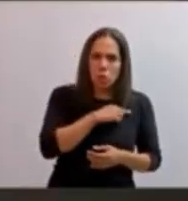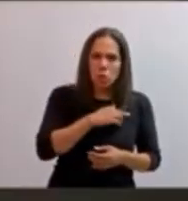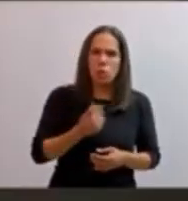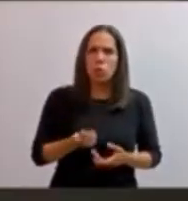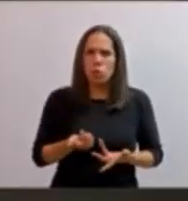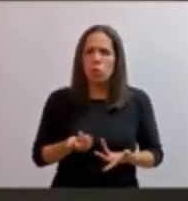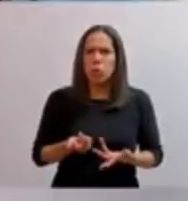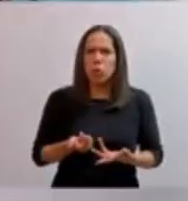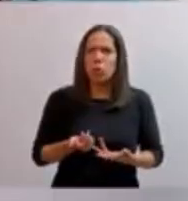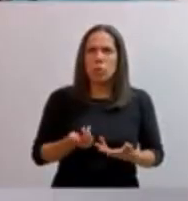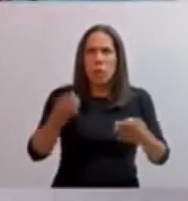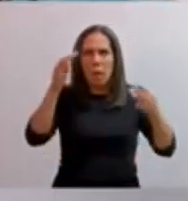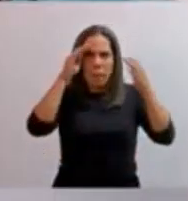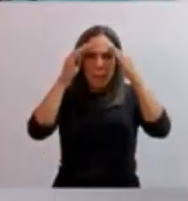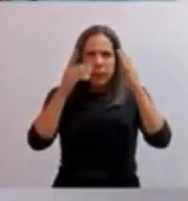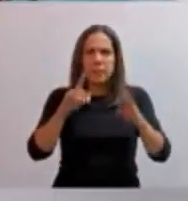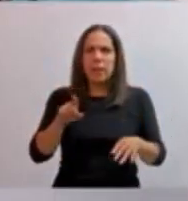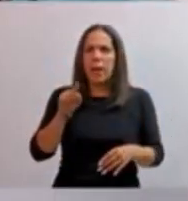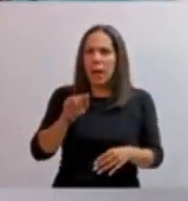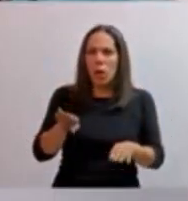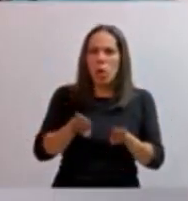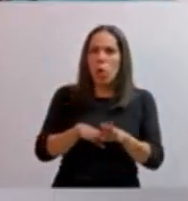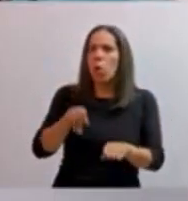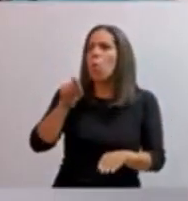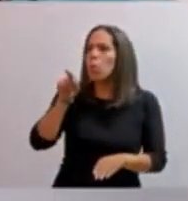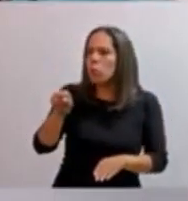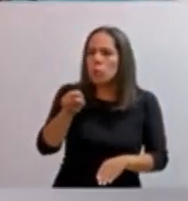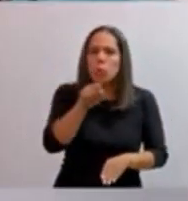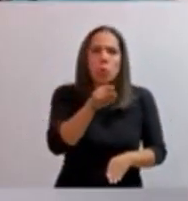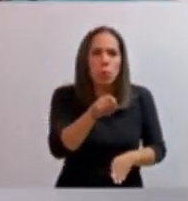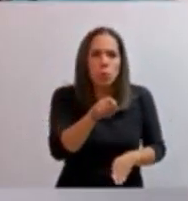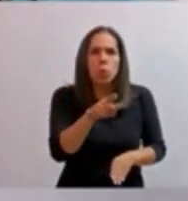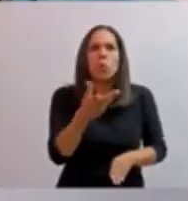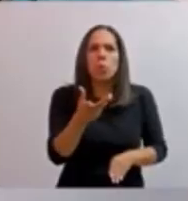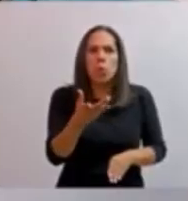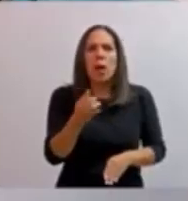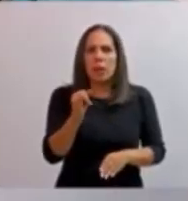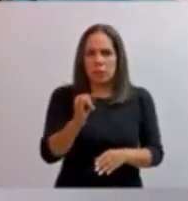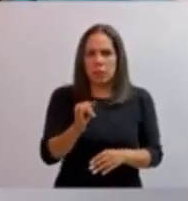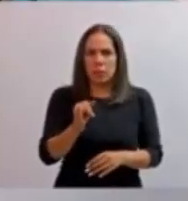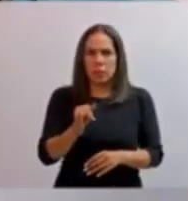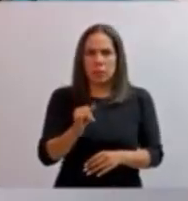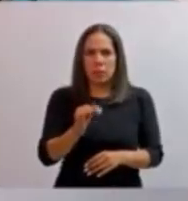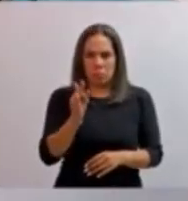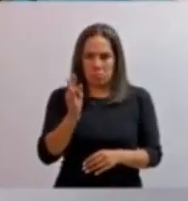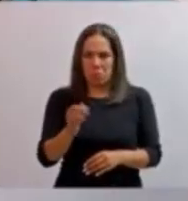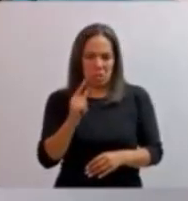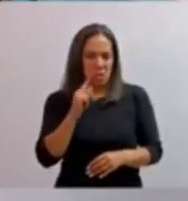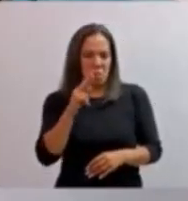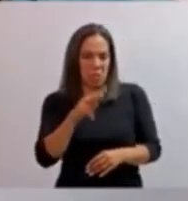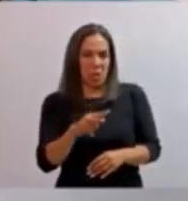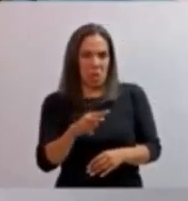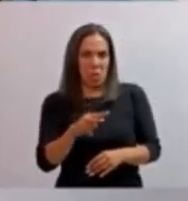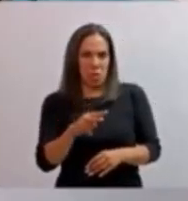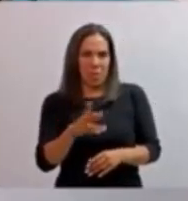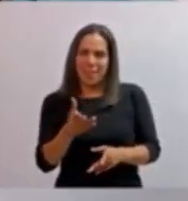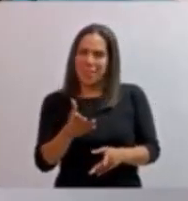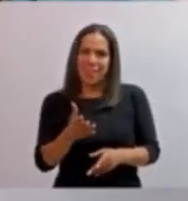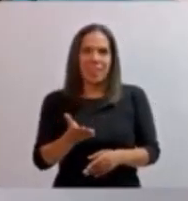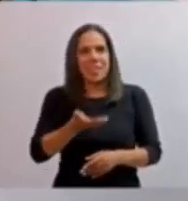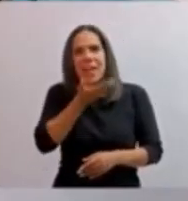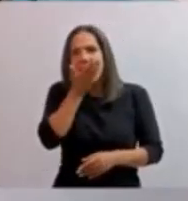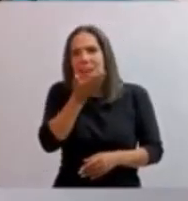identificado ustedes que empieza a cambiar en esas prácticas que se tienen en los consejos